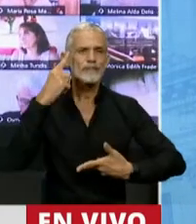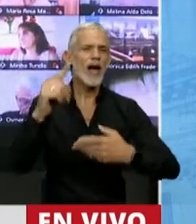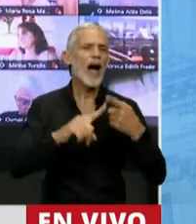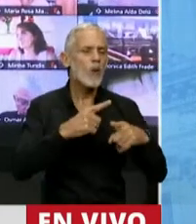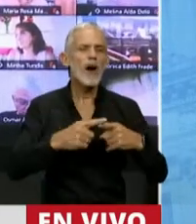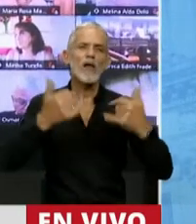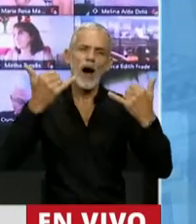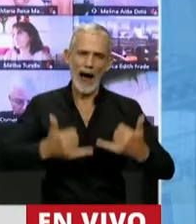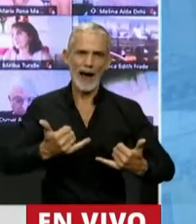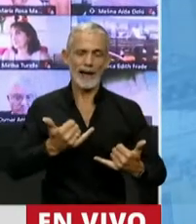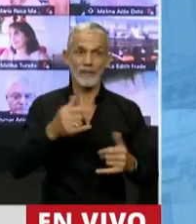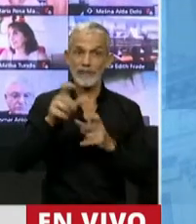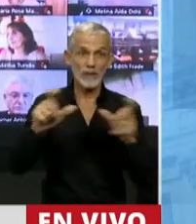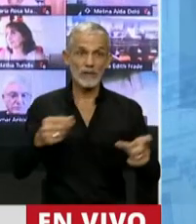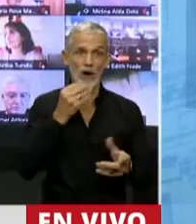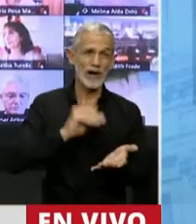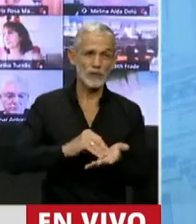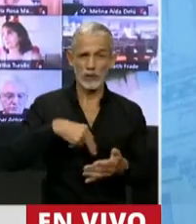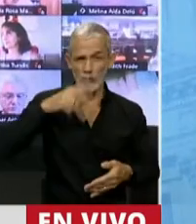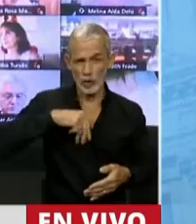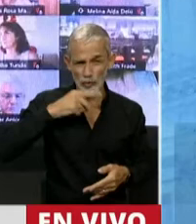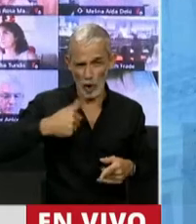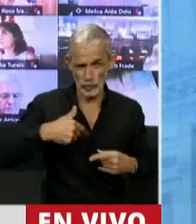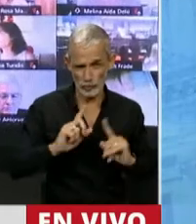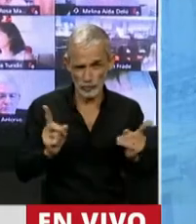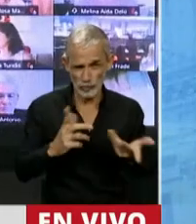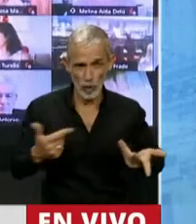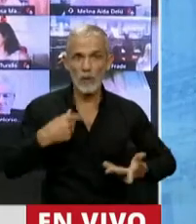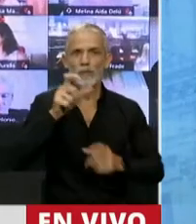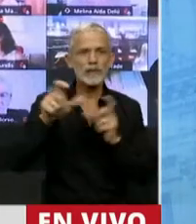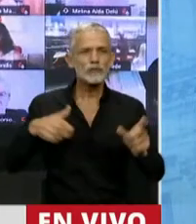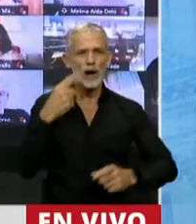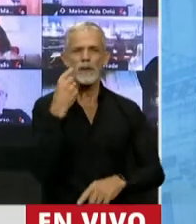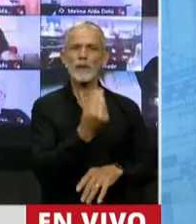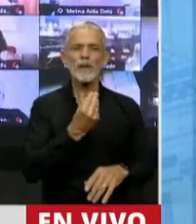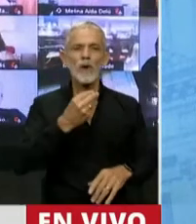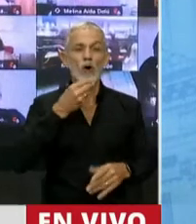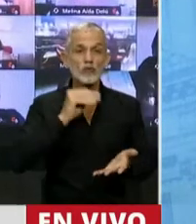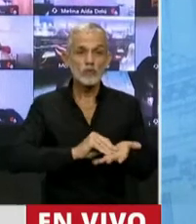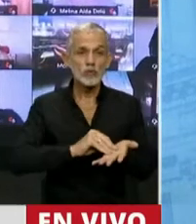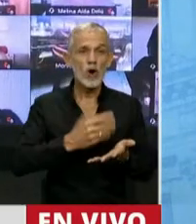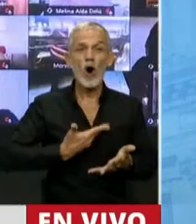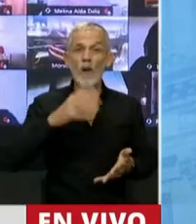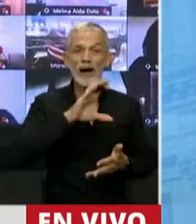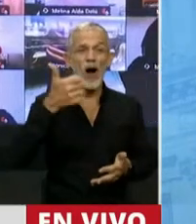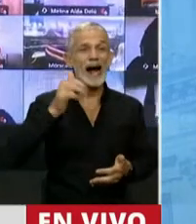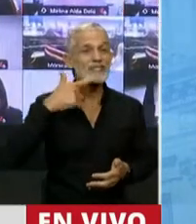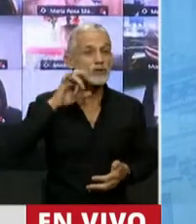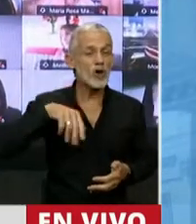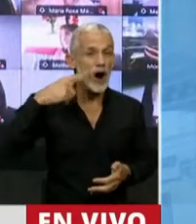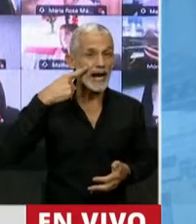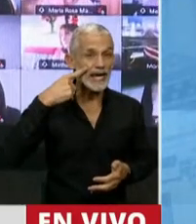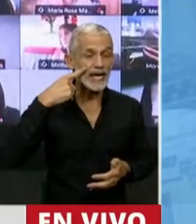sociales los chubutenses no comemos vidrios señor presidentes para los que ustedes es el gobernador maría versiones tenga las llaves de